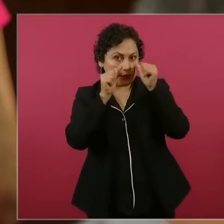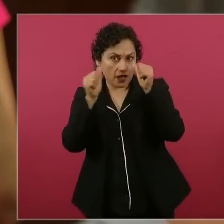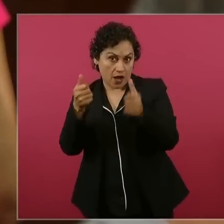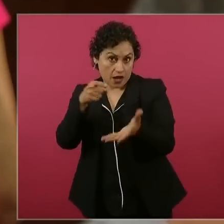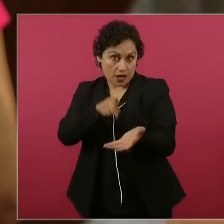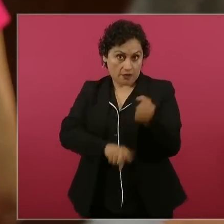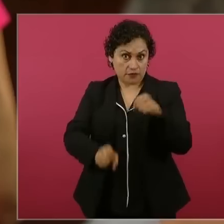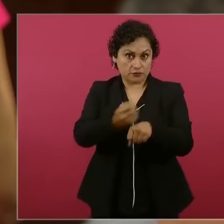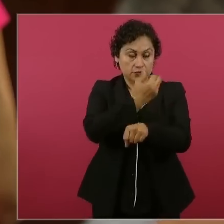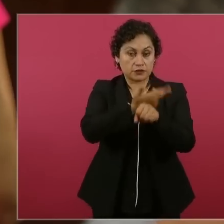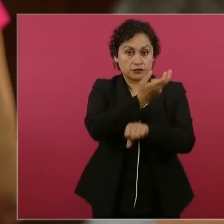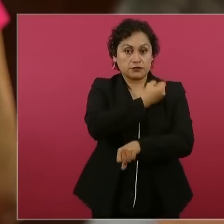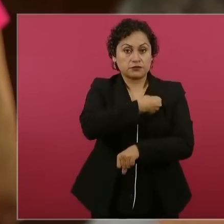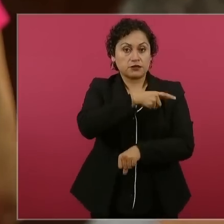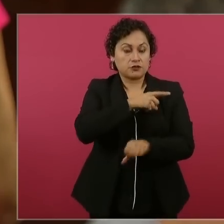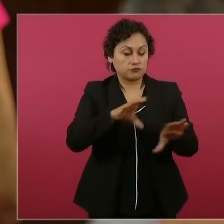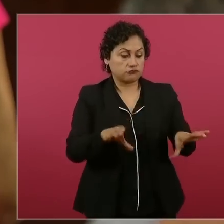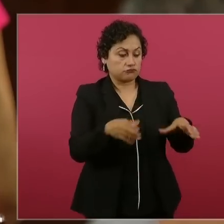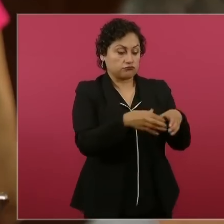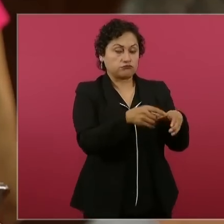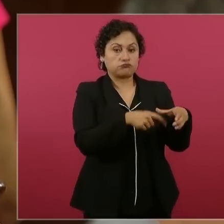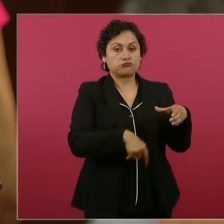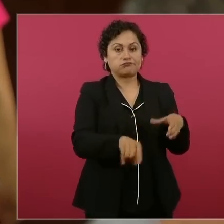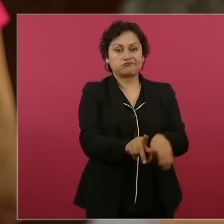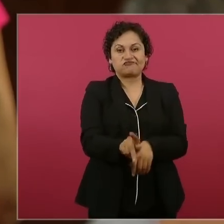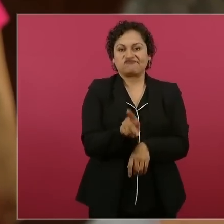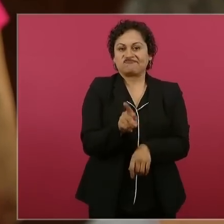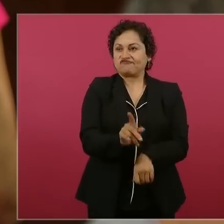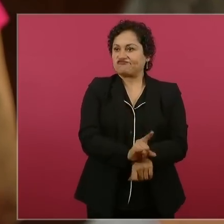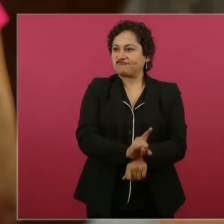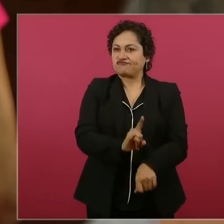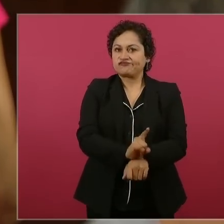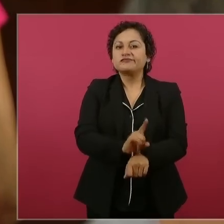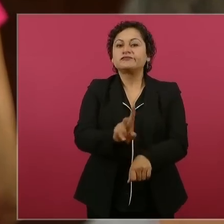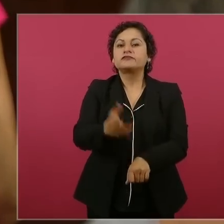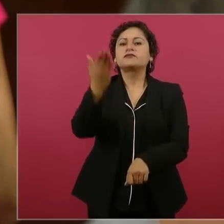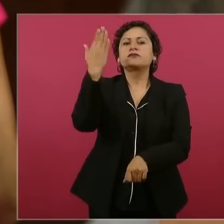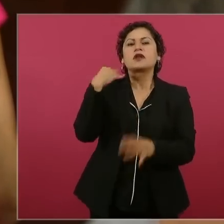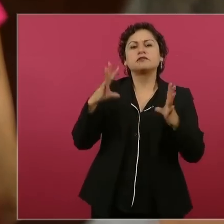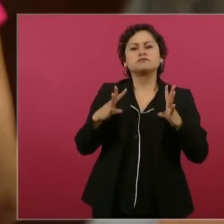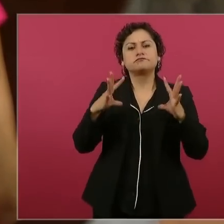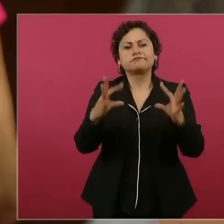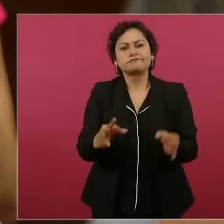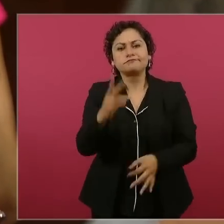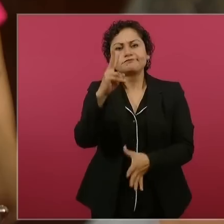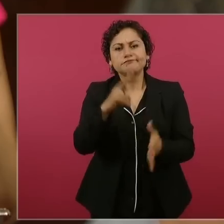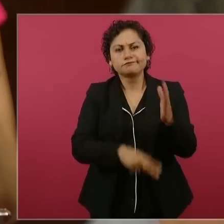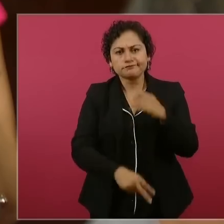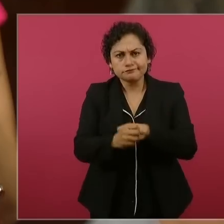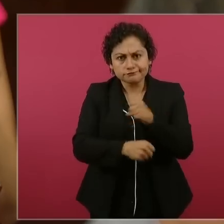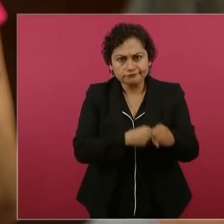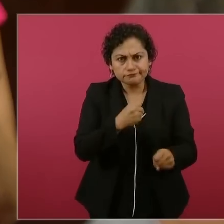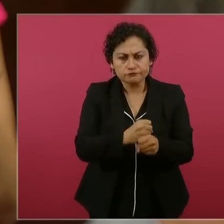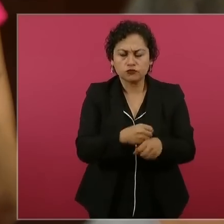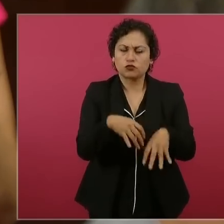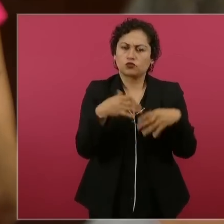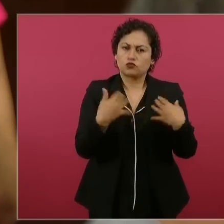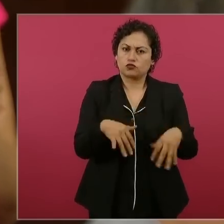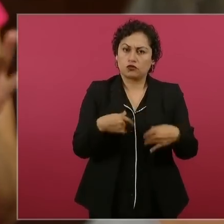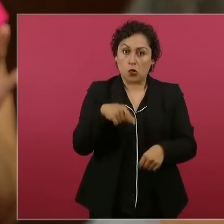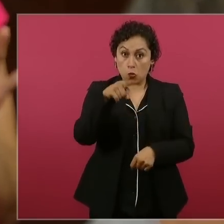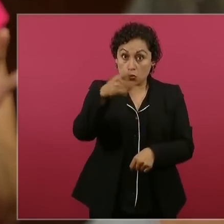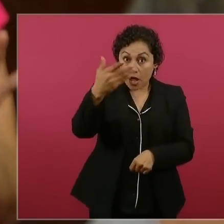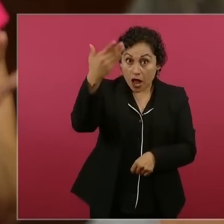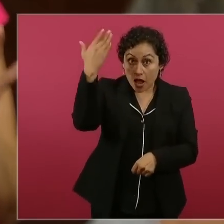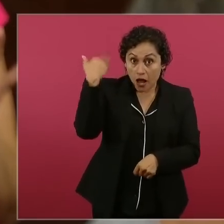de Salud ha sido un área de simulación desde su creación en el año 2000. Y aquí en este espacio usted ofreció que si